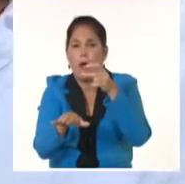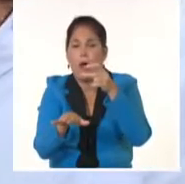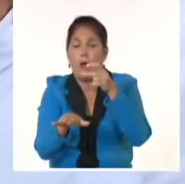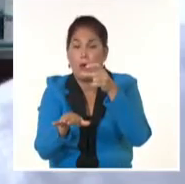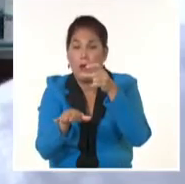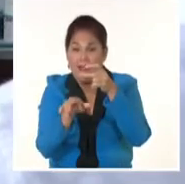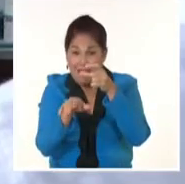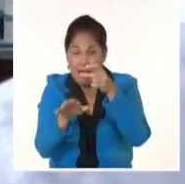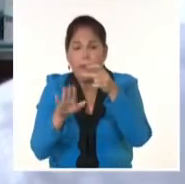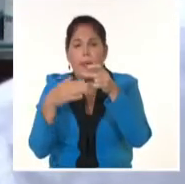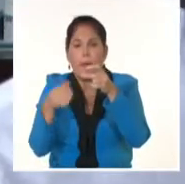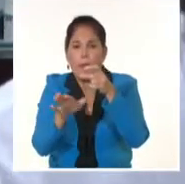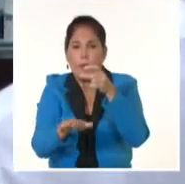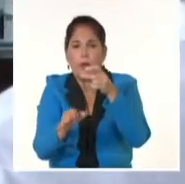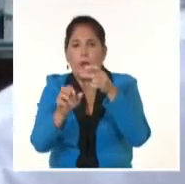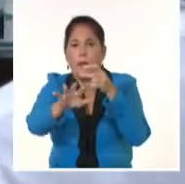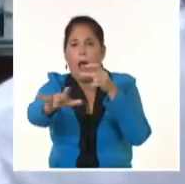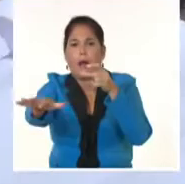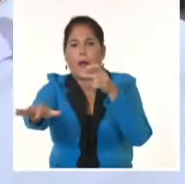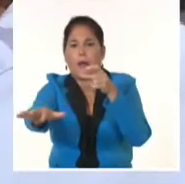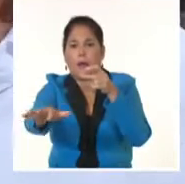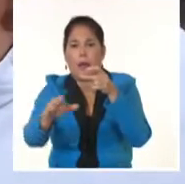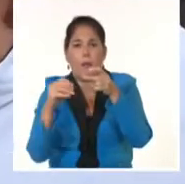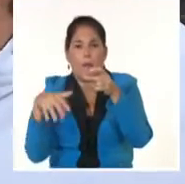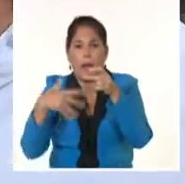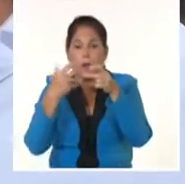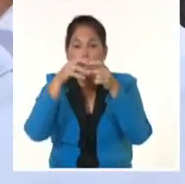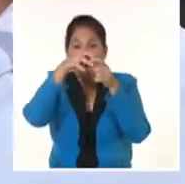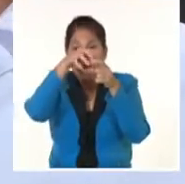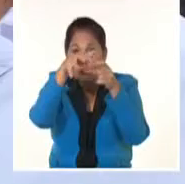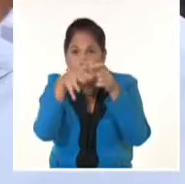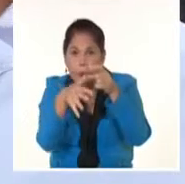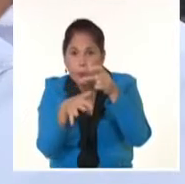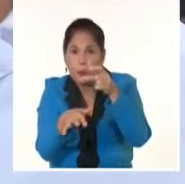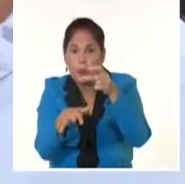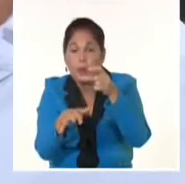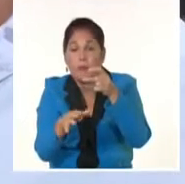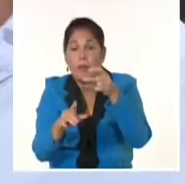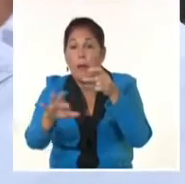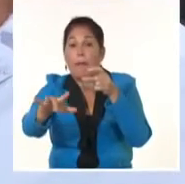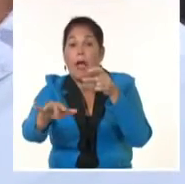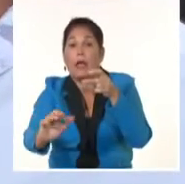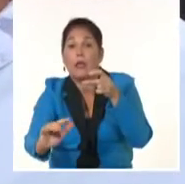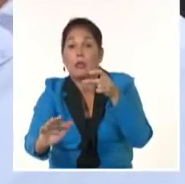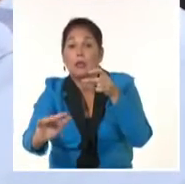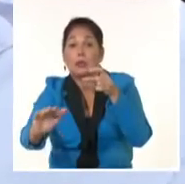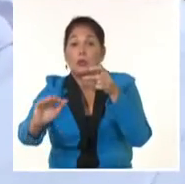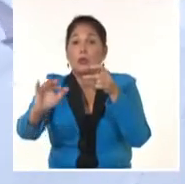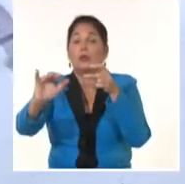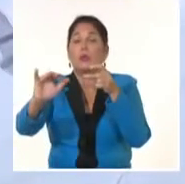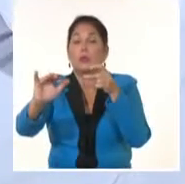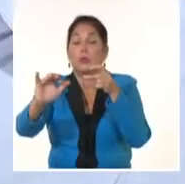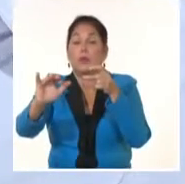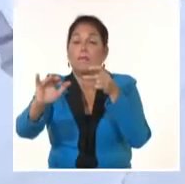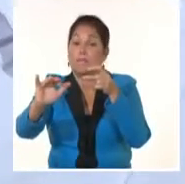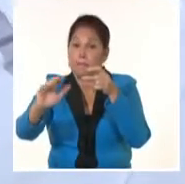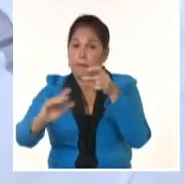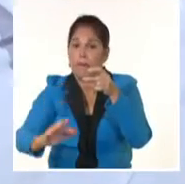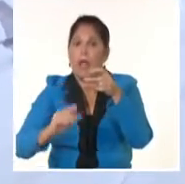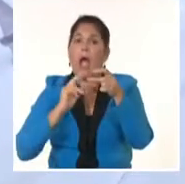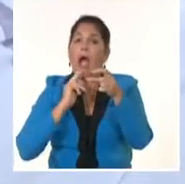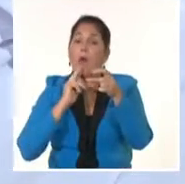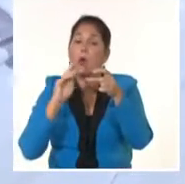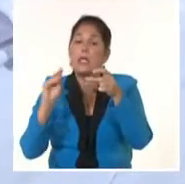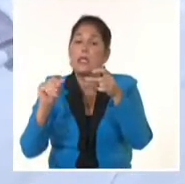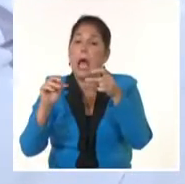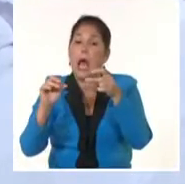decir, después de San Antonio está el mar. Por la madrugada todos conocemos que la marea sube en el mar. El agua de mar es salada,